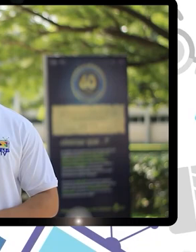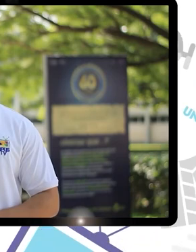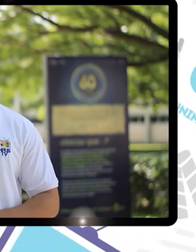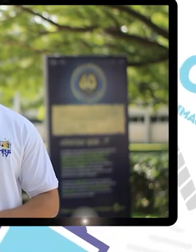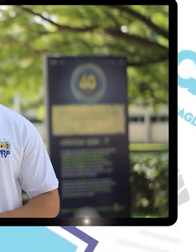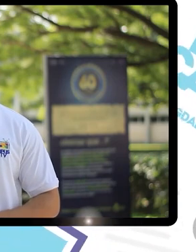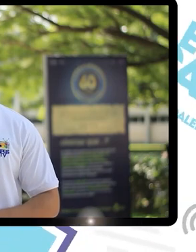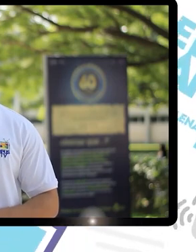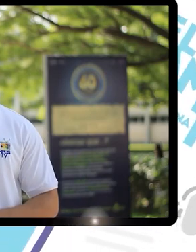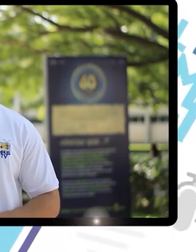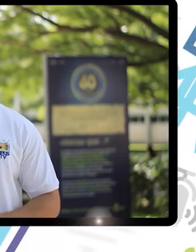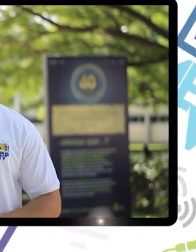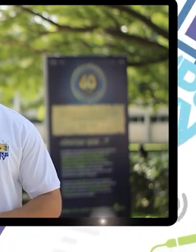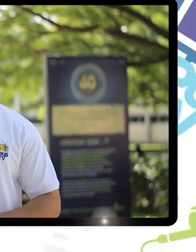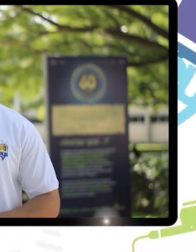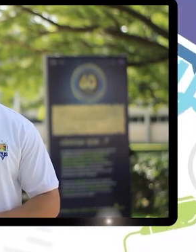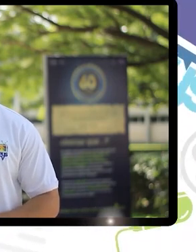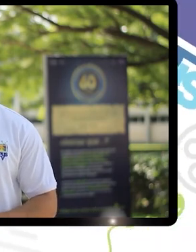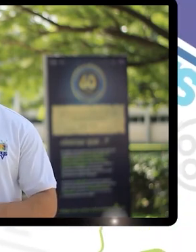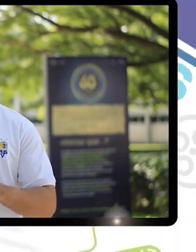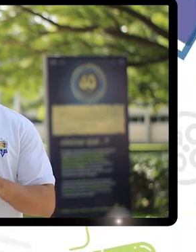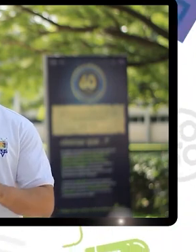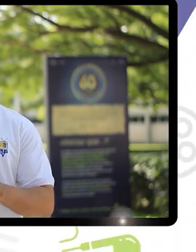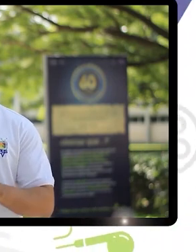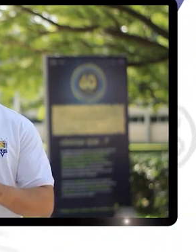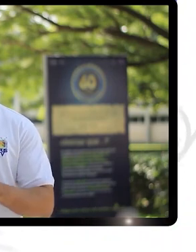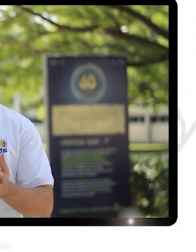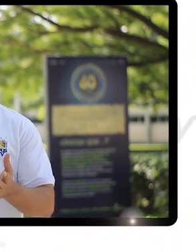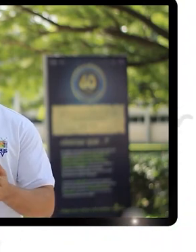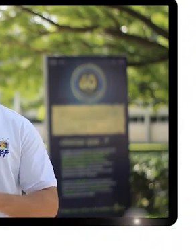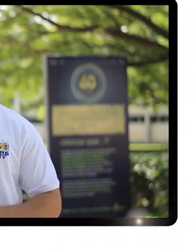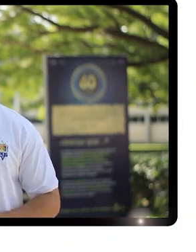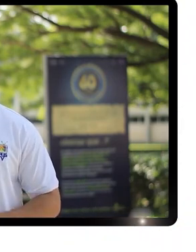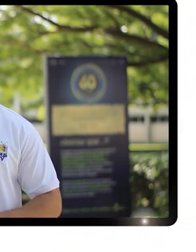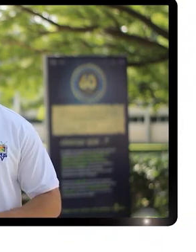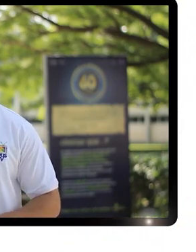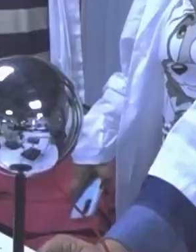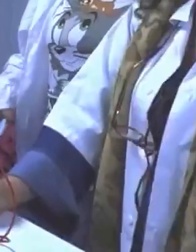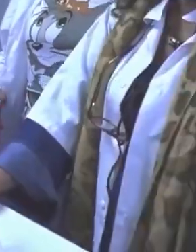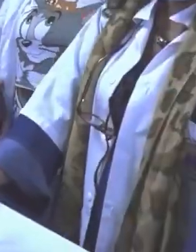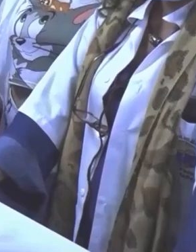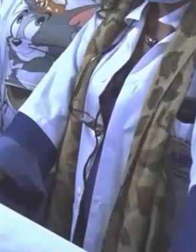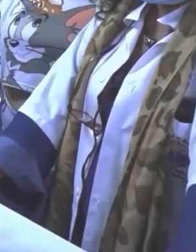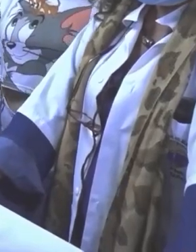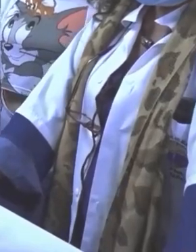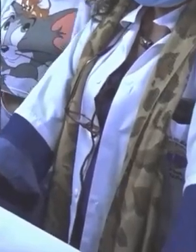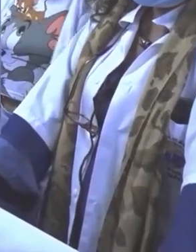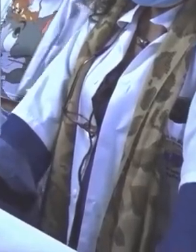Nevada, la entrega de becas para estudios en maestría y doctorado, entre otras acciones.